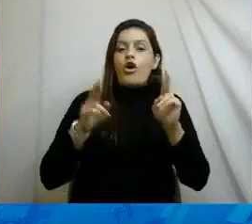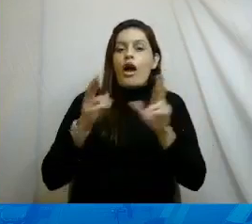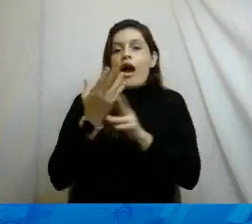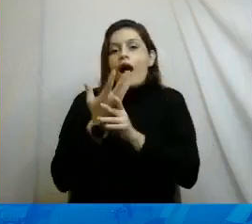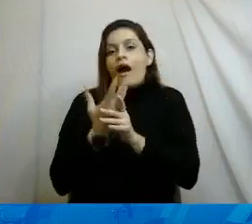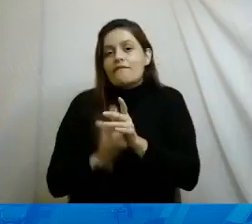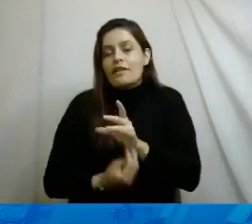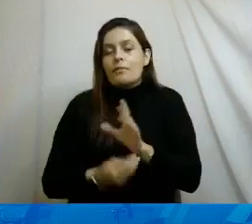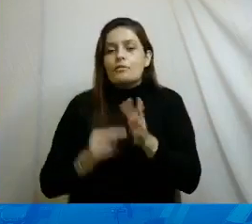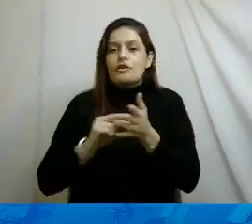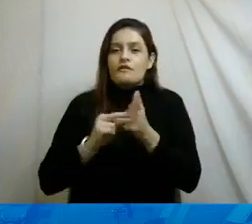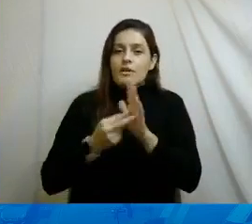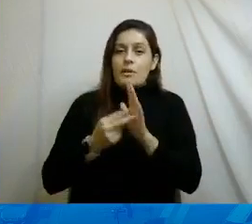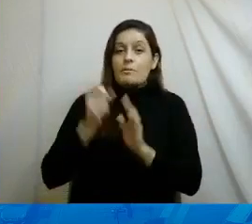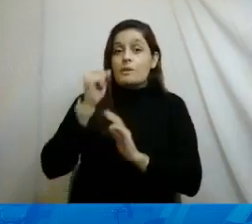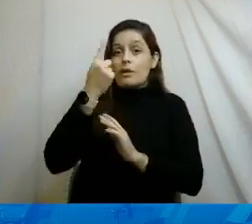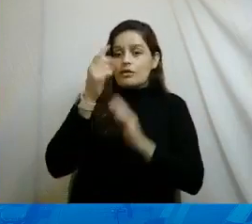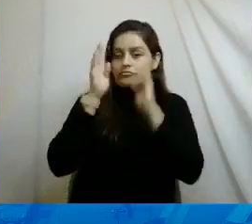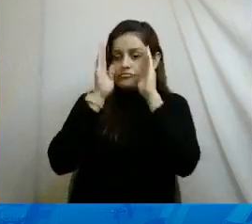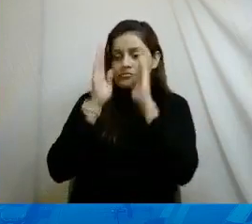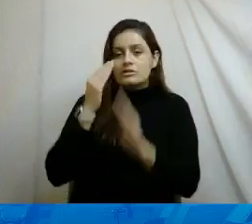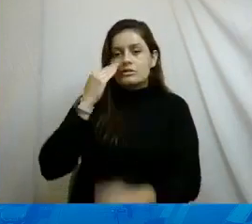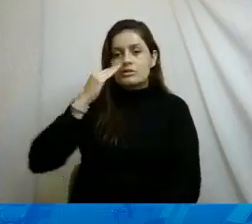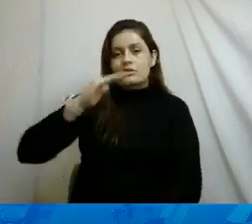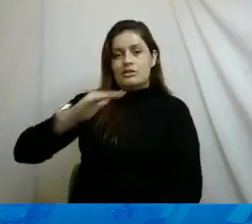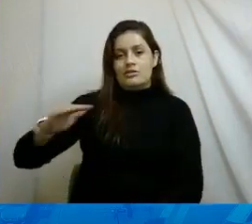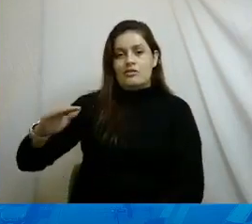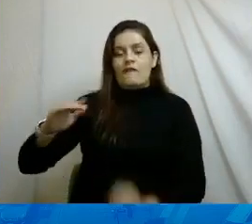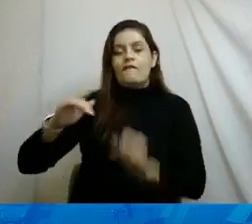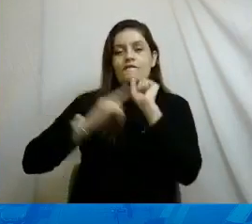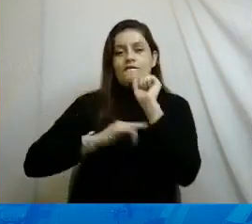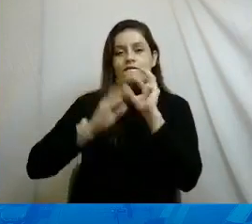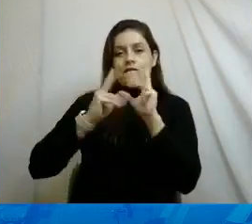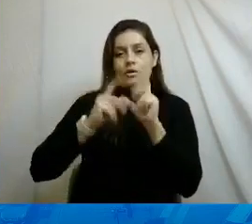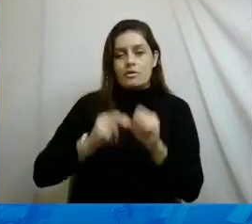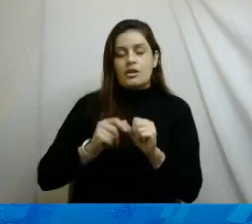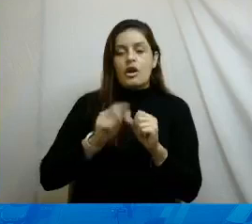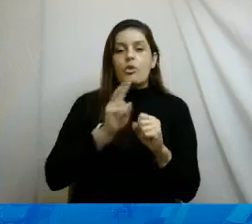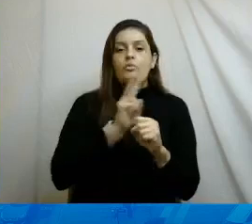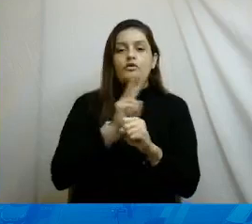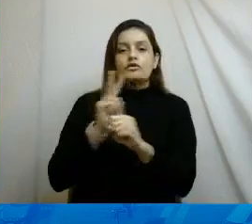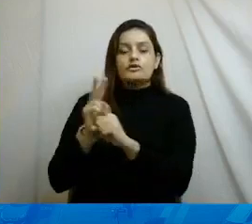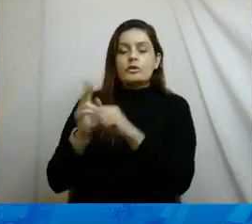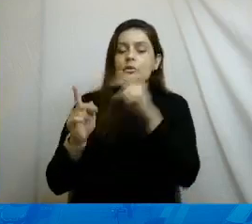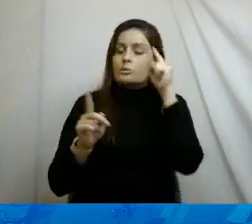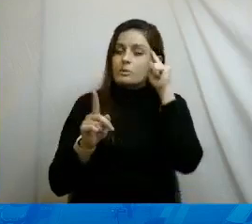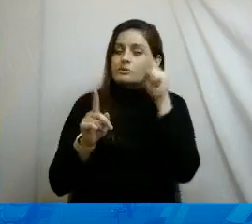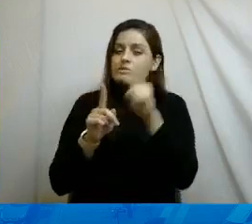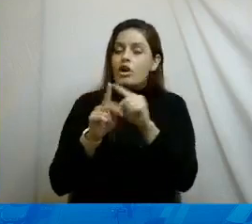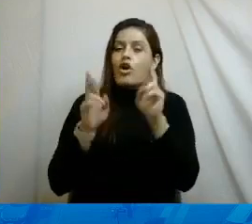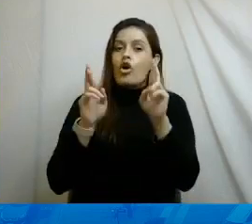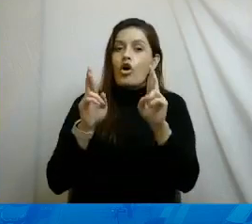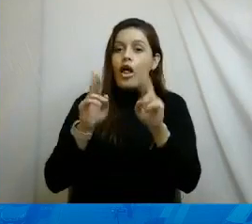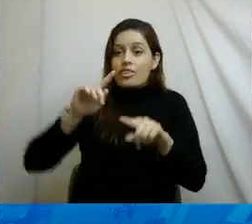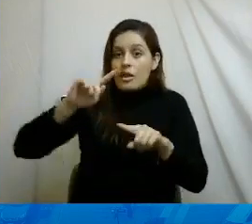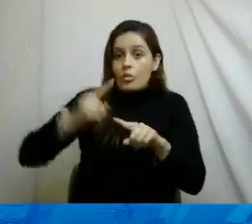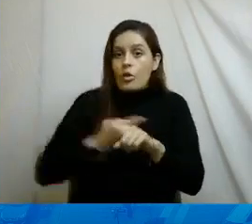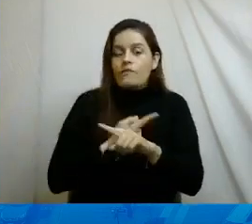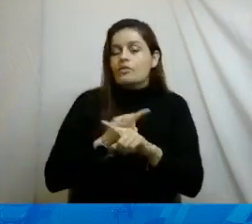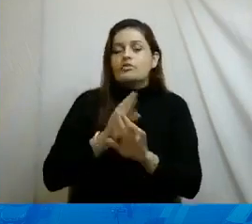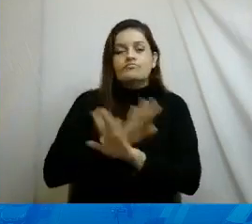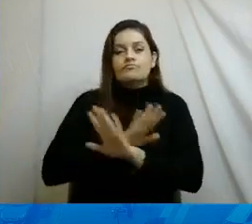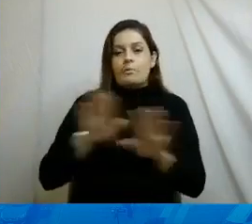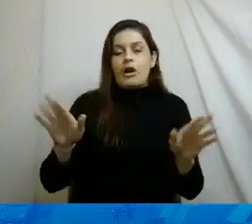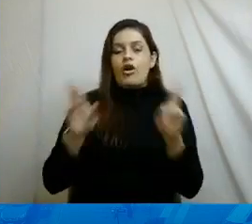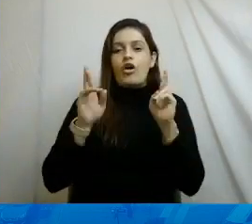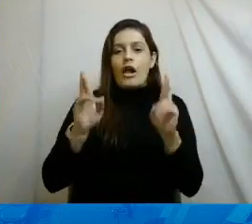para, primeramente, el niño, su familia, los profesores, y pensar que, y ojalá, que casos así no sigan sucediendo, ¿cierto? Porque